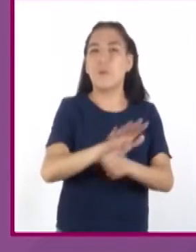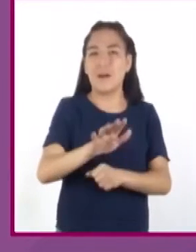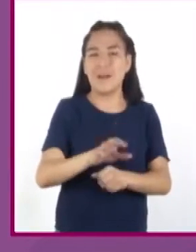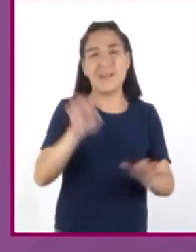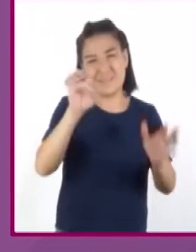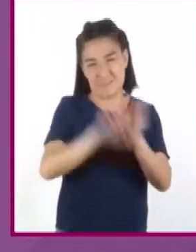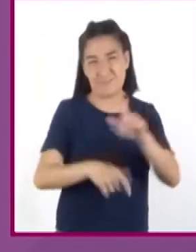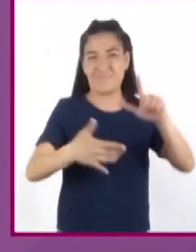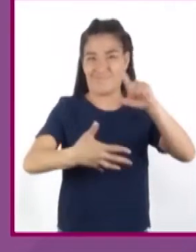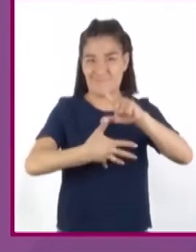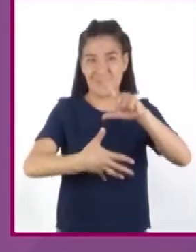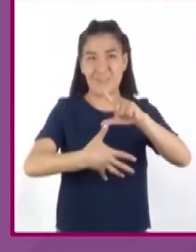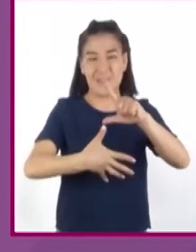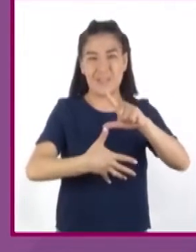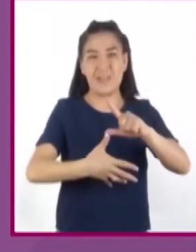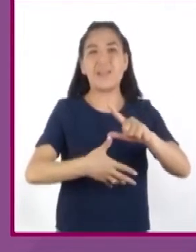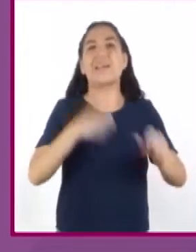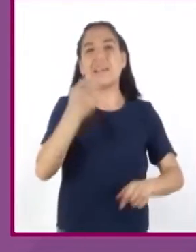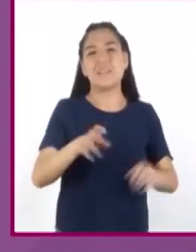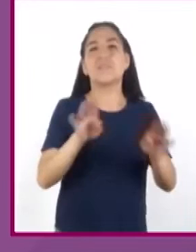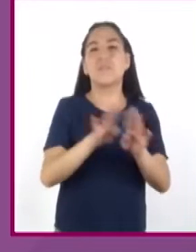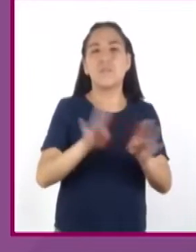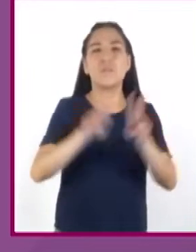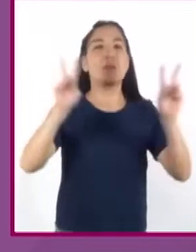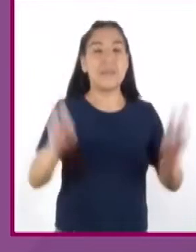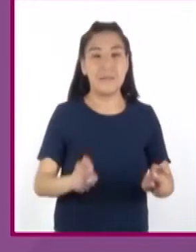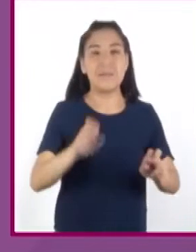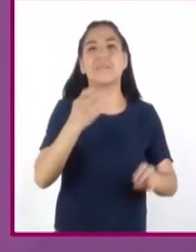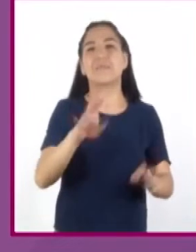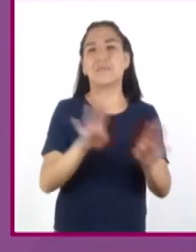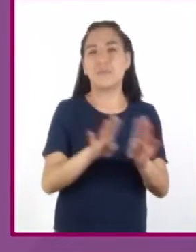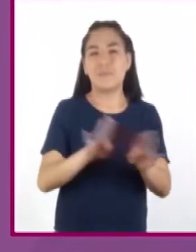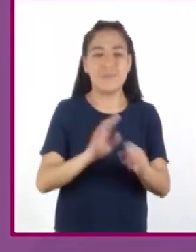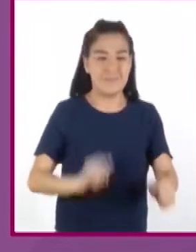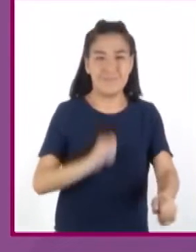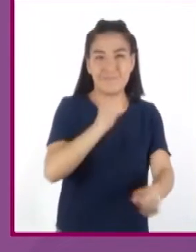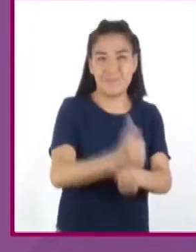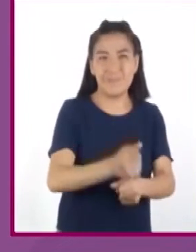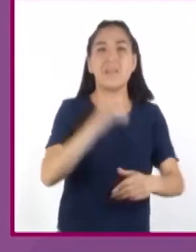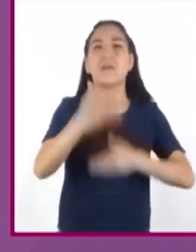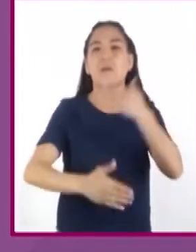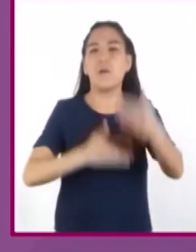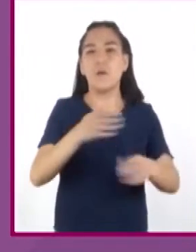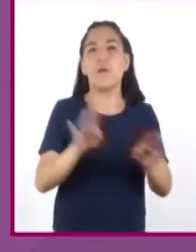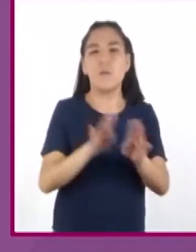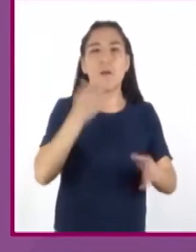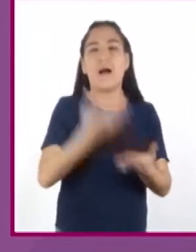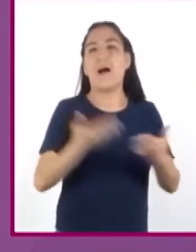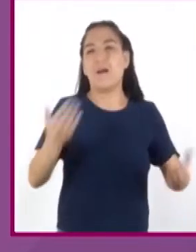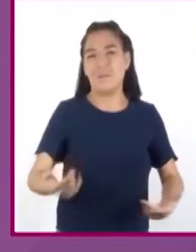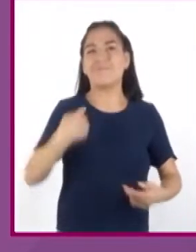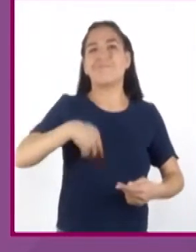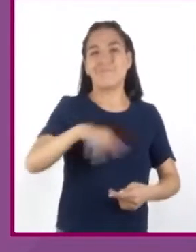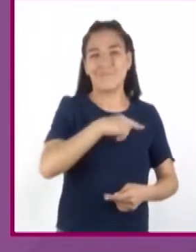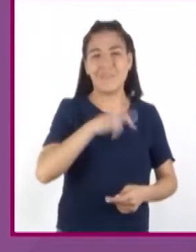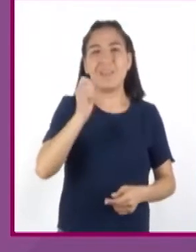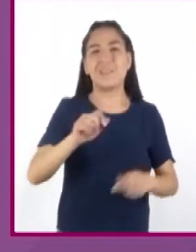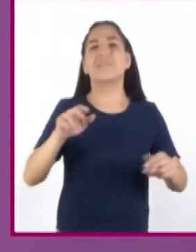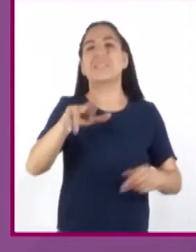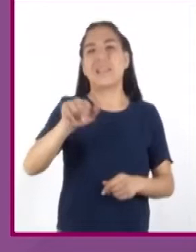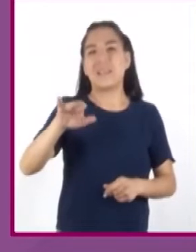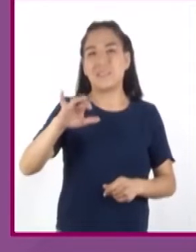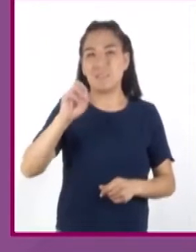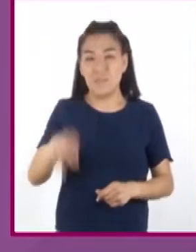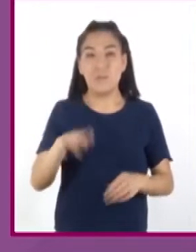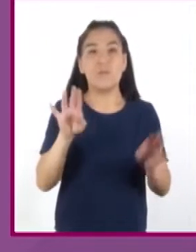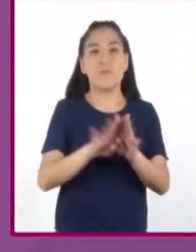América Latina, sí pesa el tema de la conquista, pero es un proceso al que debemos ver como parte de lo que ahora somos, una nación con una